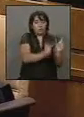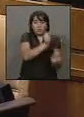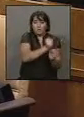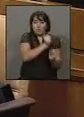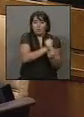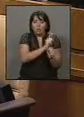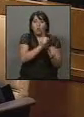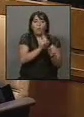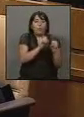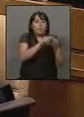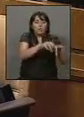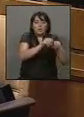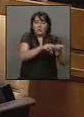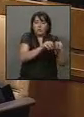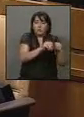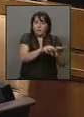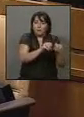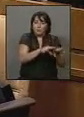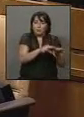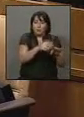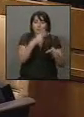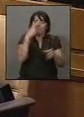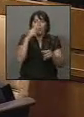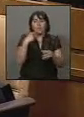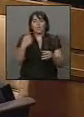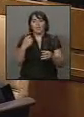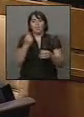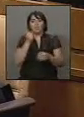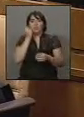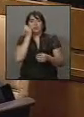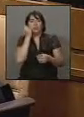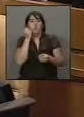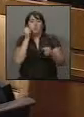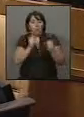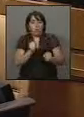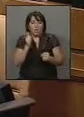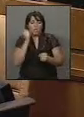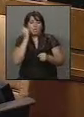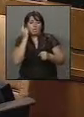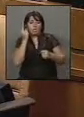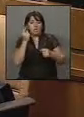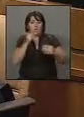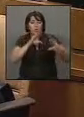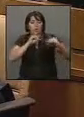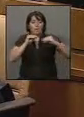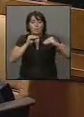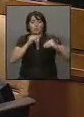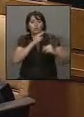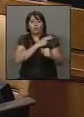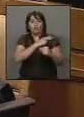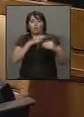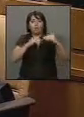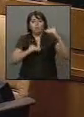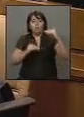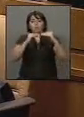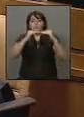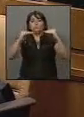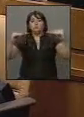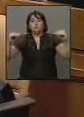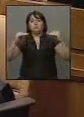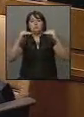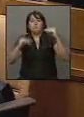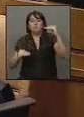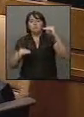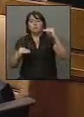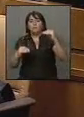pueden capacitar. ¿Para qué? Para entenderse con los empleadores. ¿Saben por qué? Porque tiene que seguir existiendo esta asimetría que históricamente